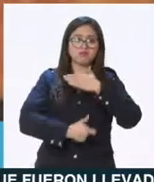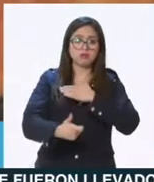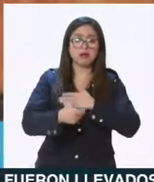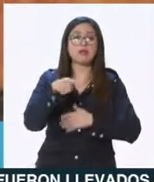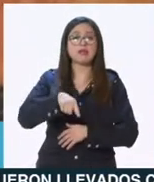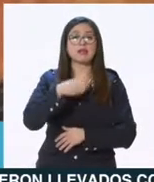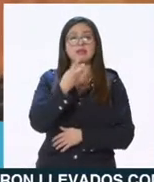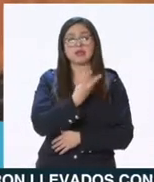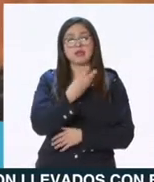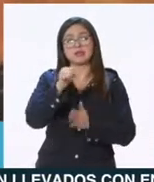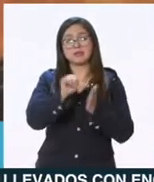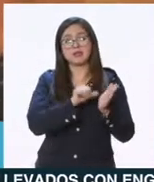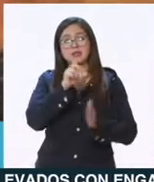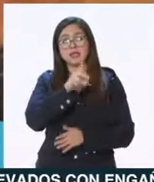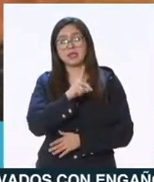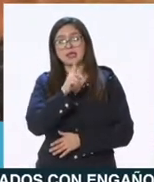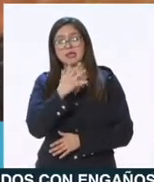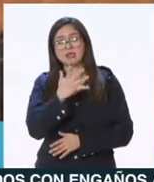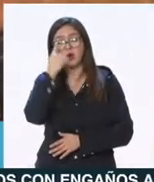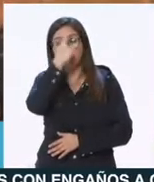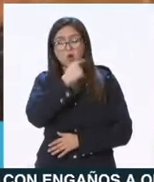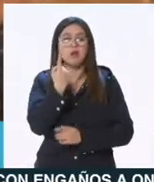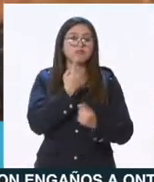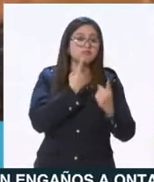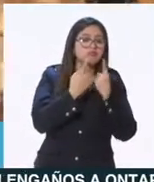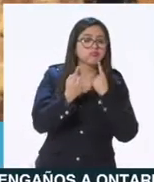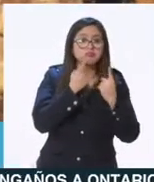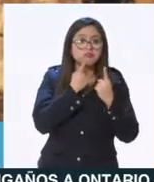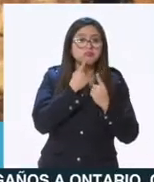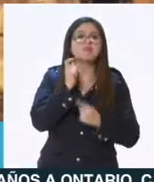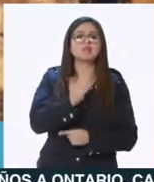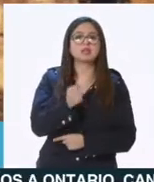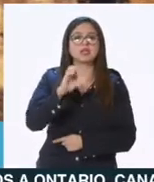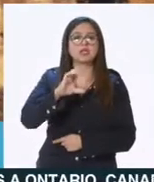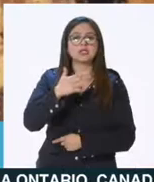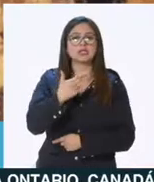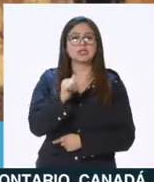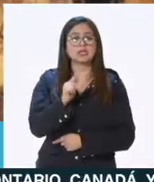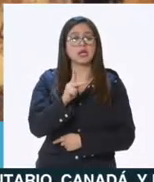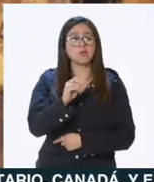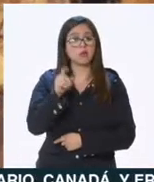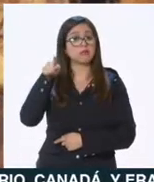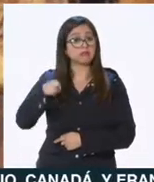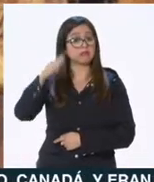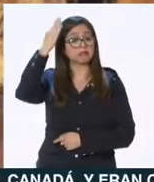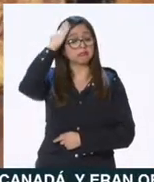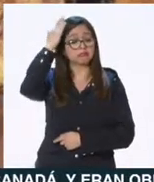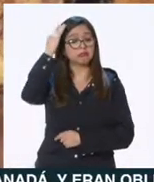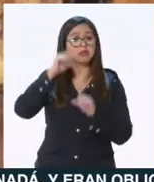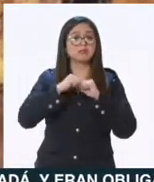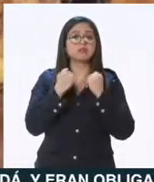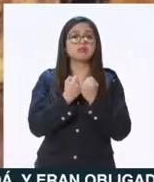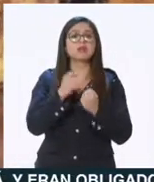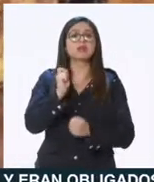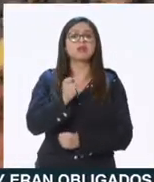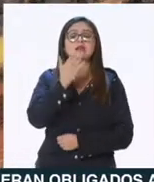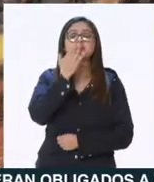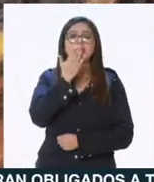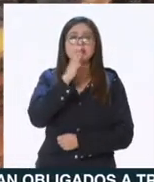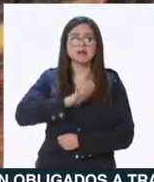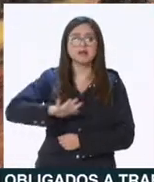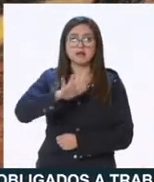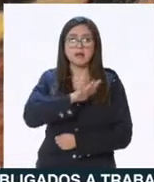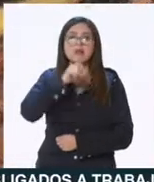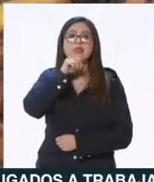horas de deliberaciones sirvieron al jurado para concluir con que El Chapo era uno de los líderes del cártel de Sinaloa, por lo que también lo culparon